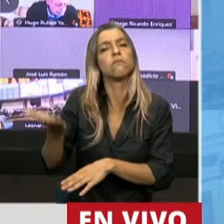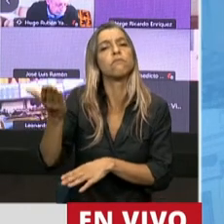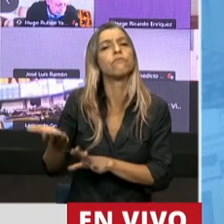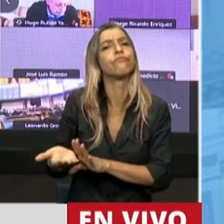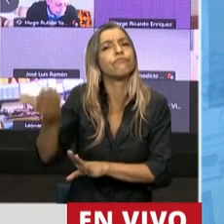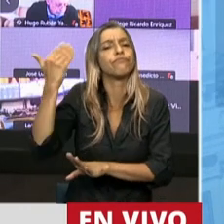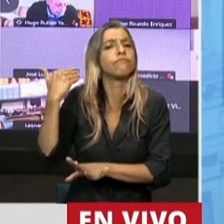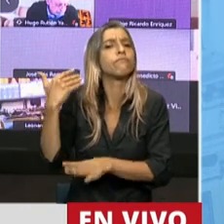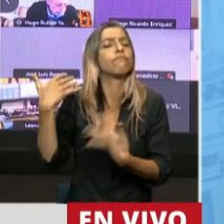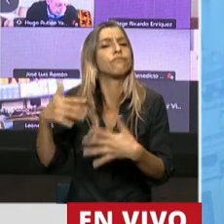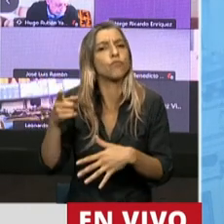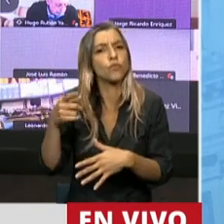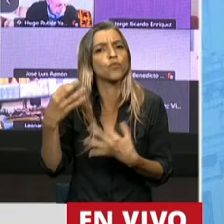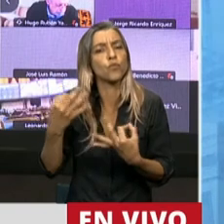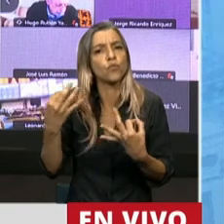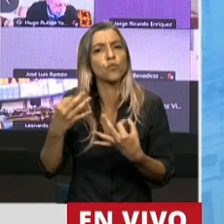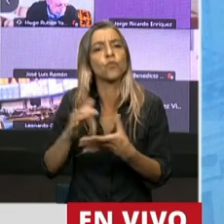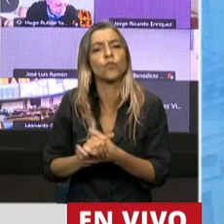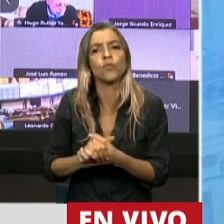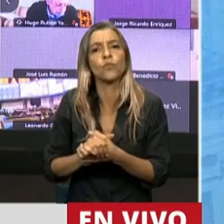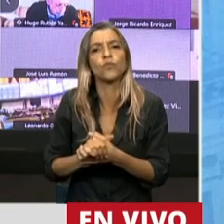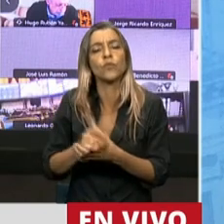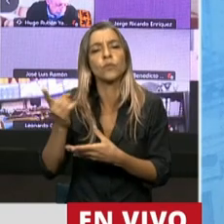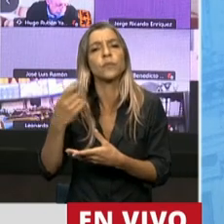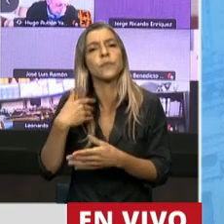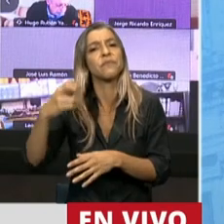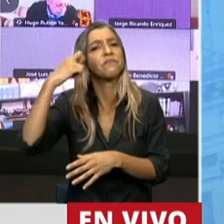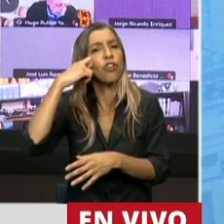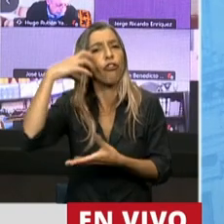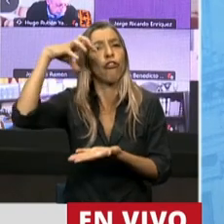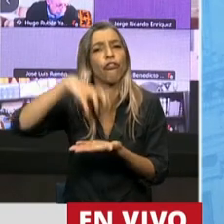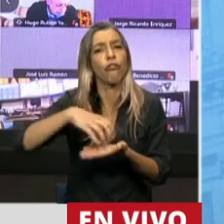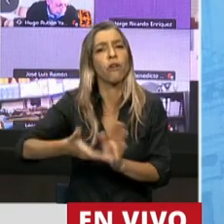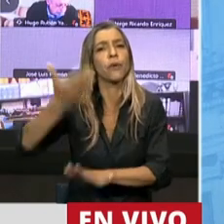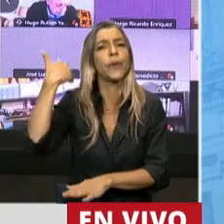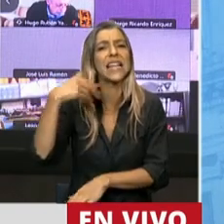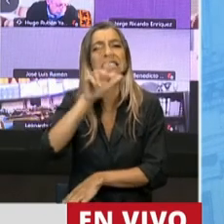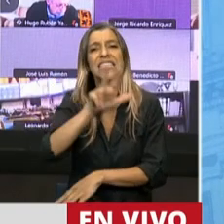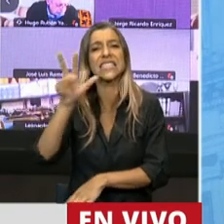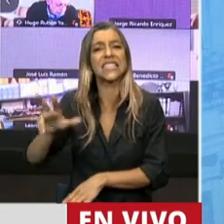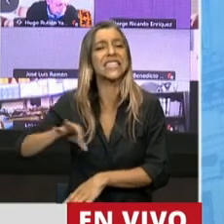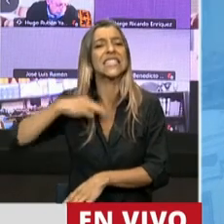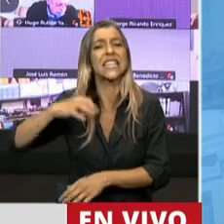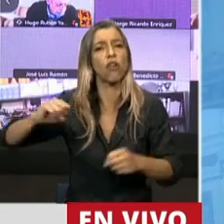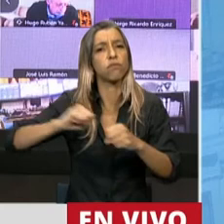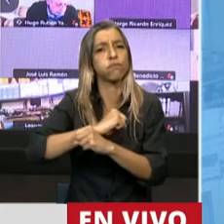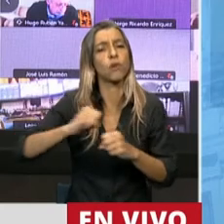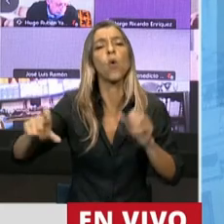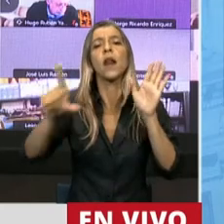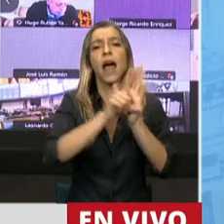un gesto extraordinario y logró que el Congreso hace 33 años sancionara una ley que está vigente,